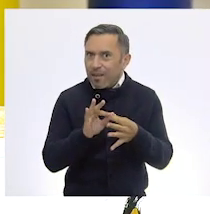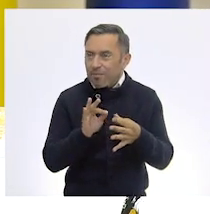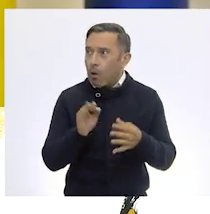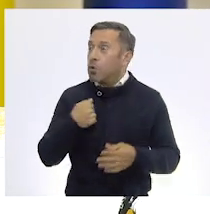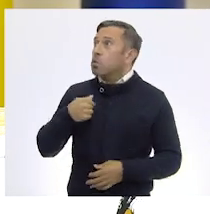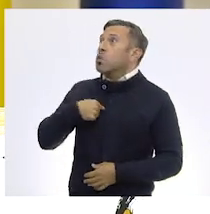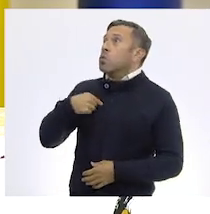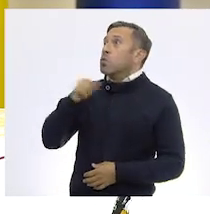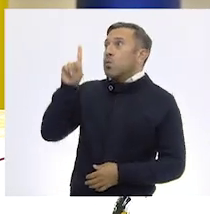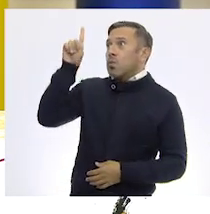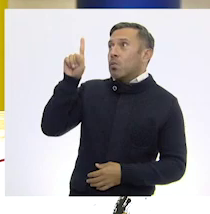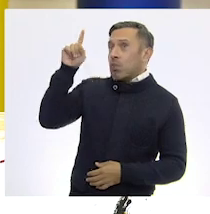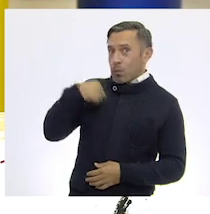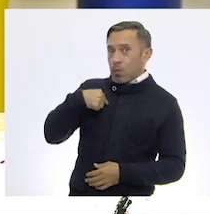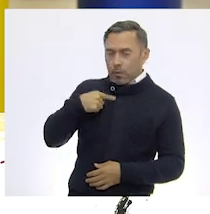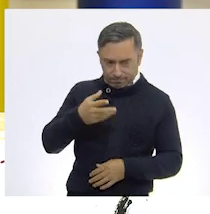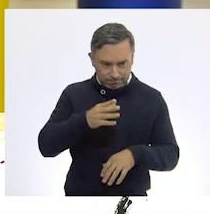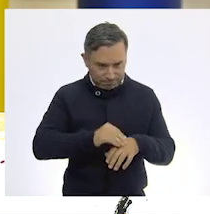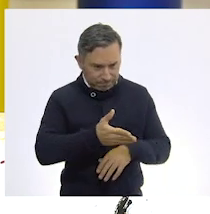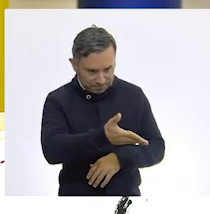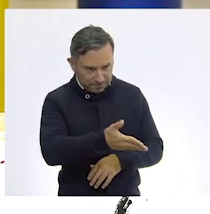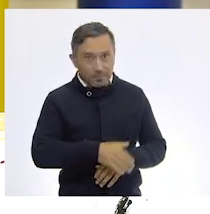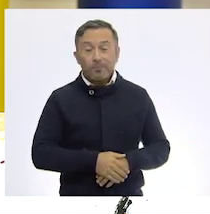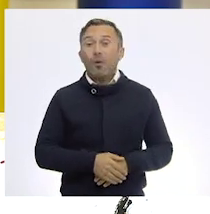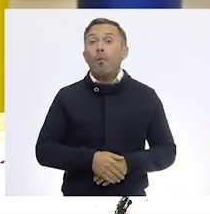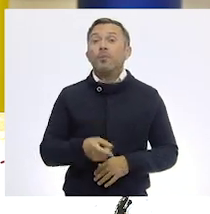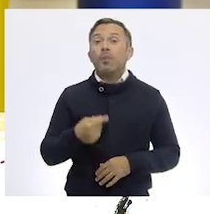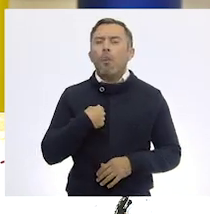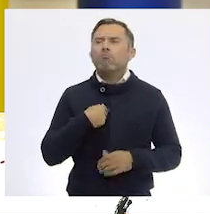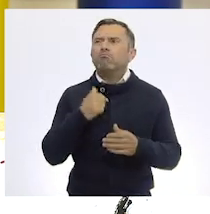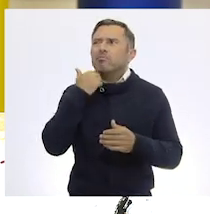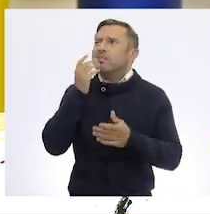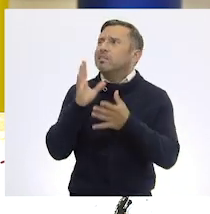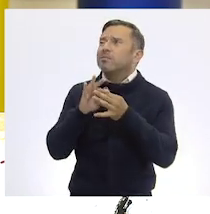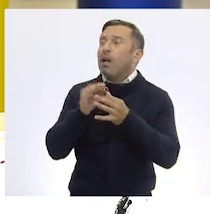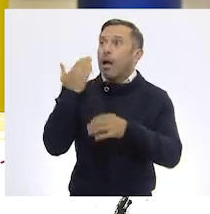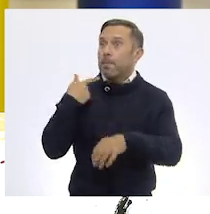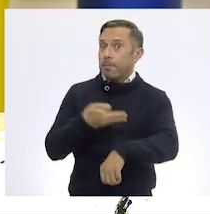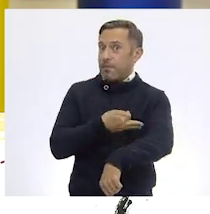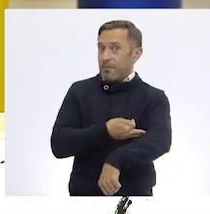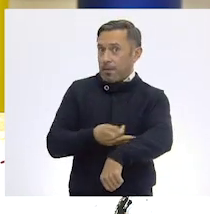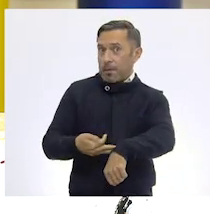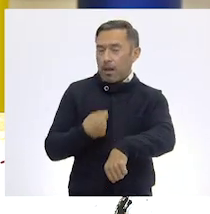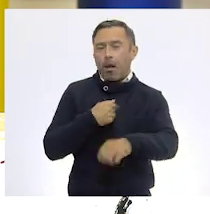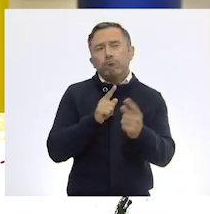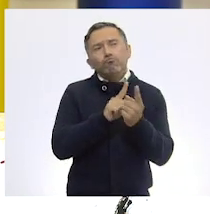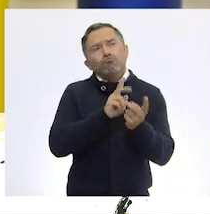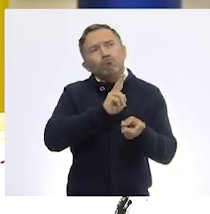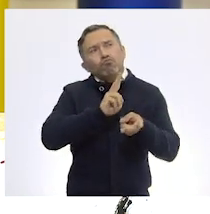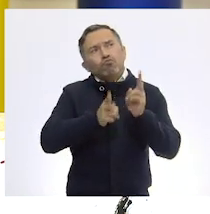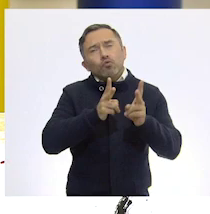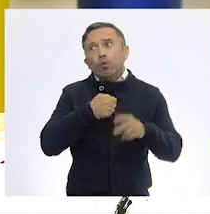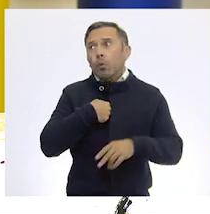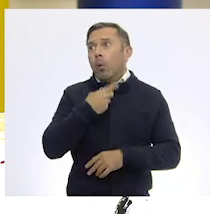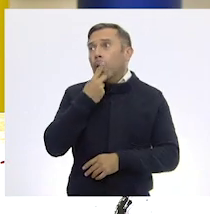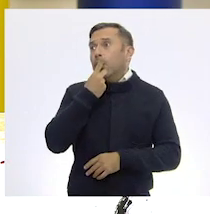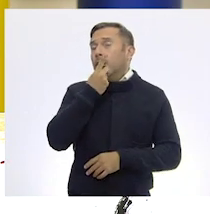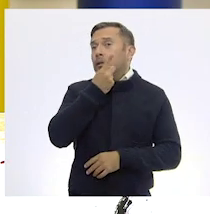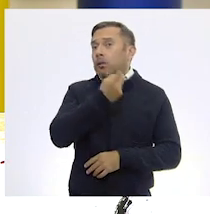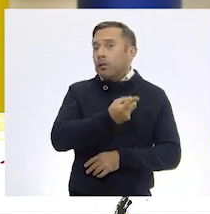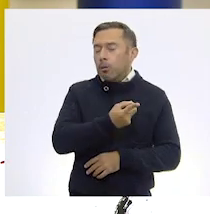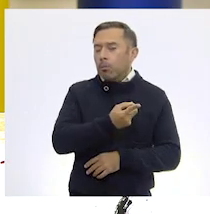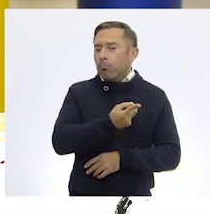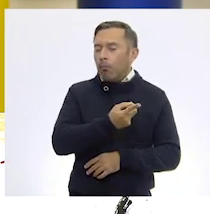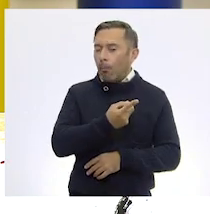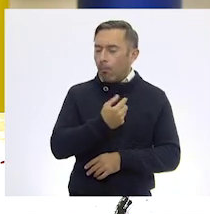Yo quiero compartir que platiqué con mi familia y les comenté pues que a mí me gustó mucho darme cuenta